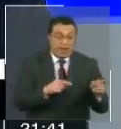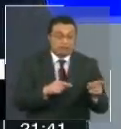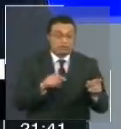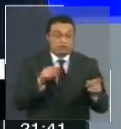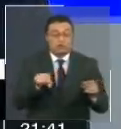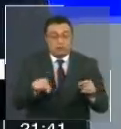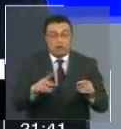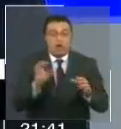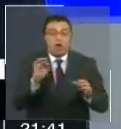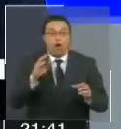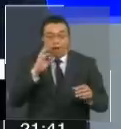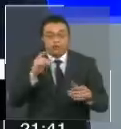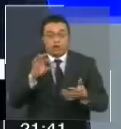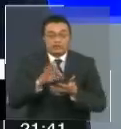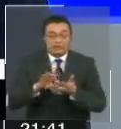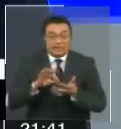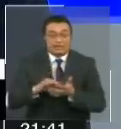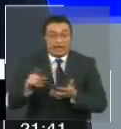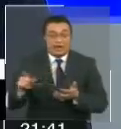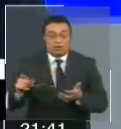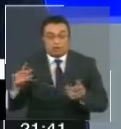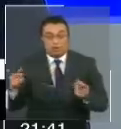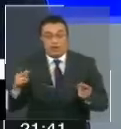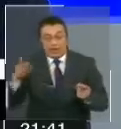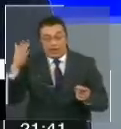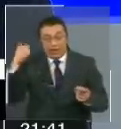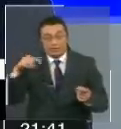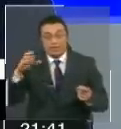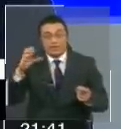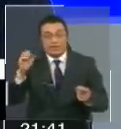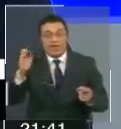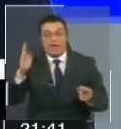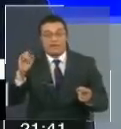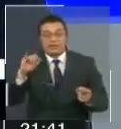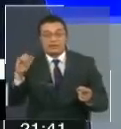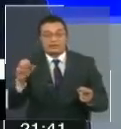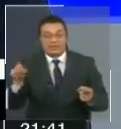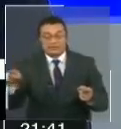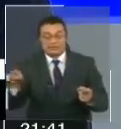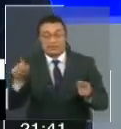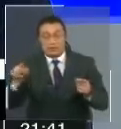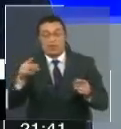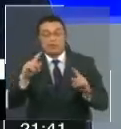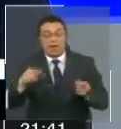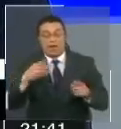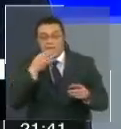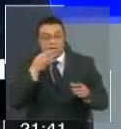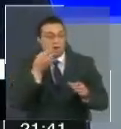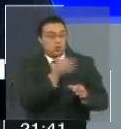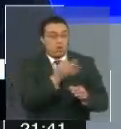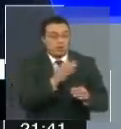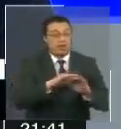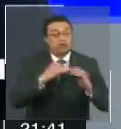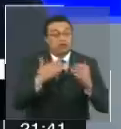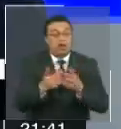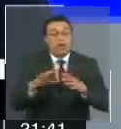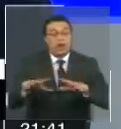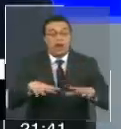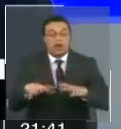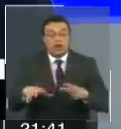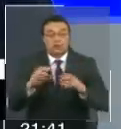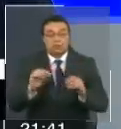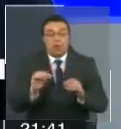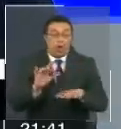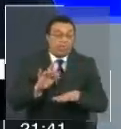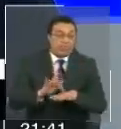por supuesto que el secretario ejecutivo de ese entonces, Sebastián Cabezas, daba cuenta de todos los asuntos que pueden ser un